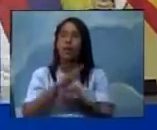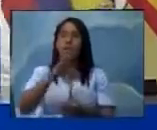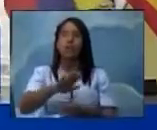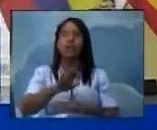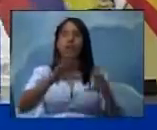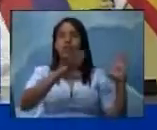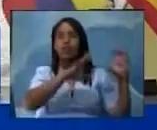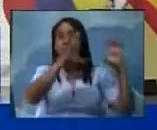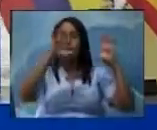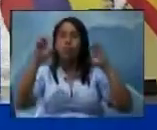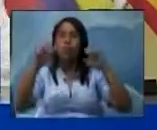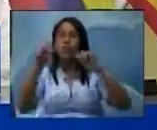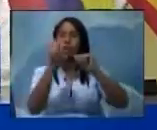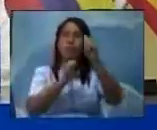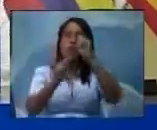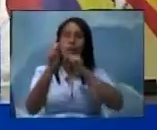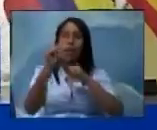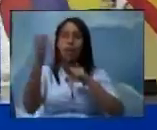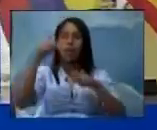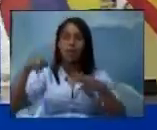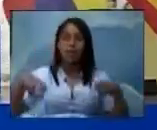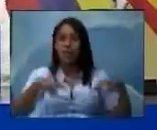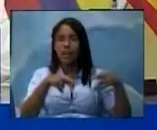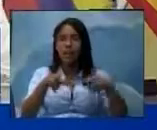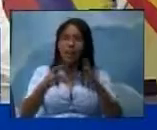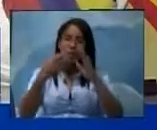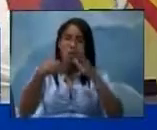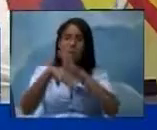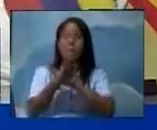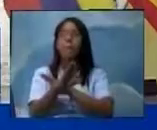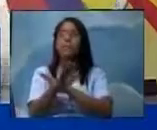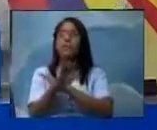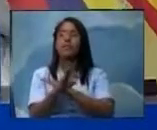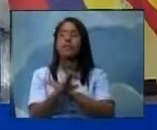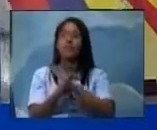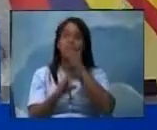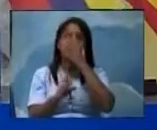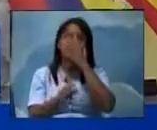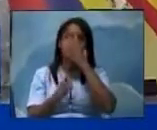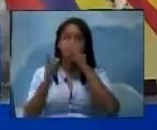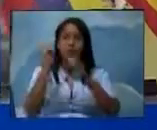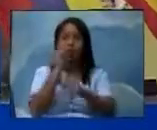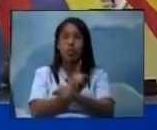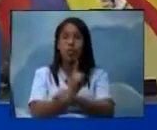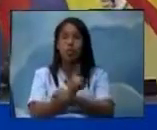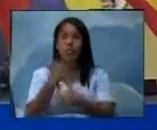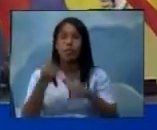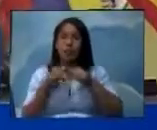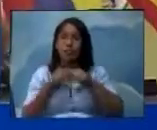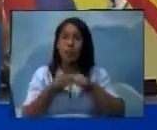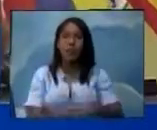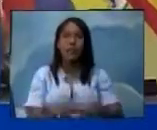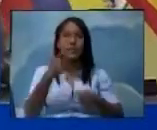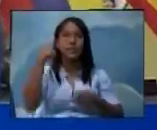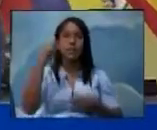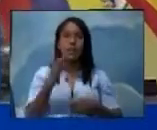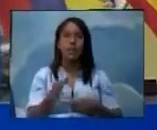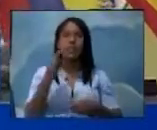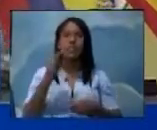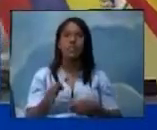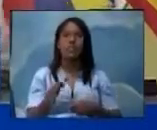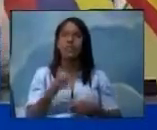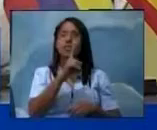las nubes, como las aguas del río, van pasando. El único que permanece para